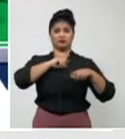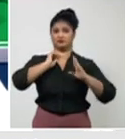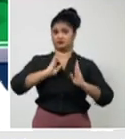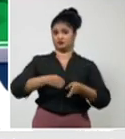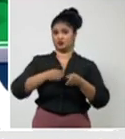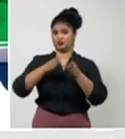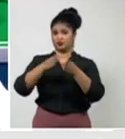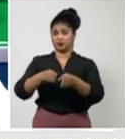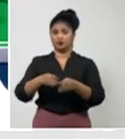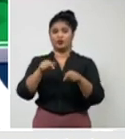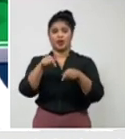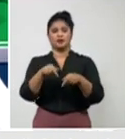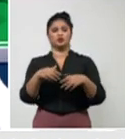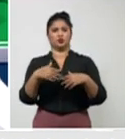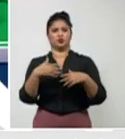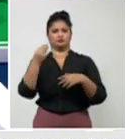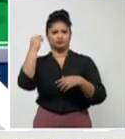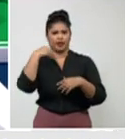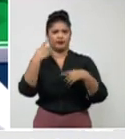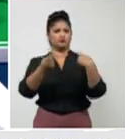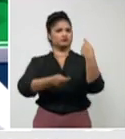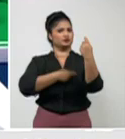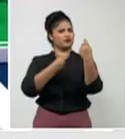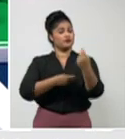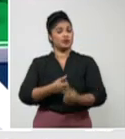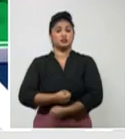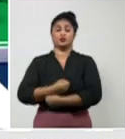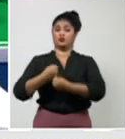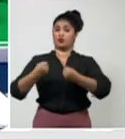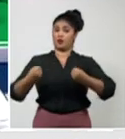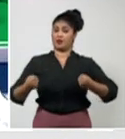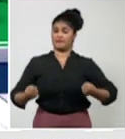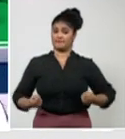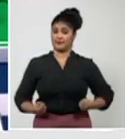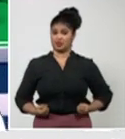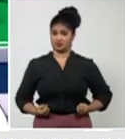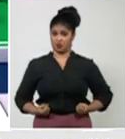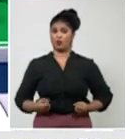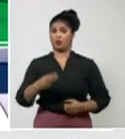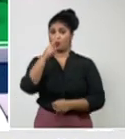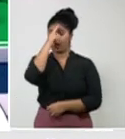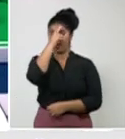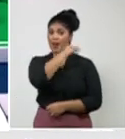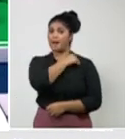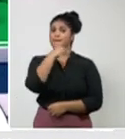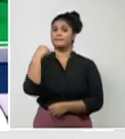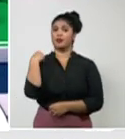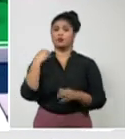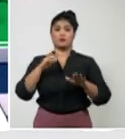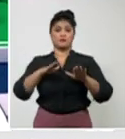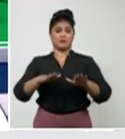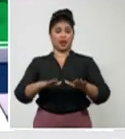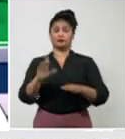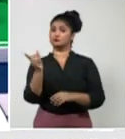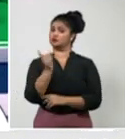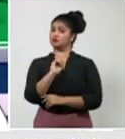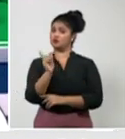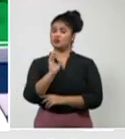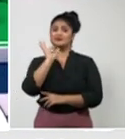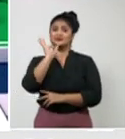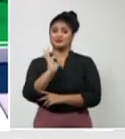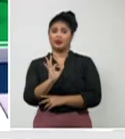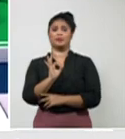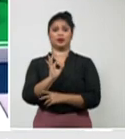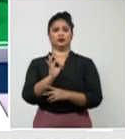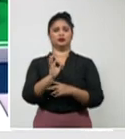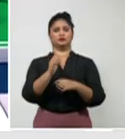de esfuerzos médicos que están 24 horas a la cabeza de los pacientes,